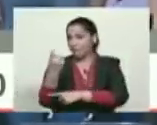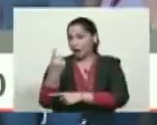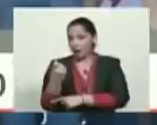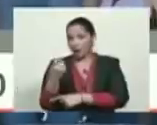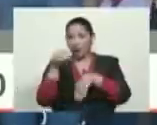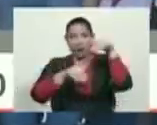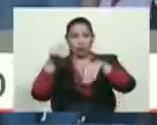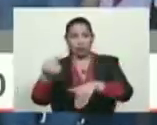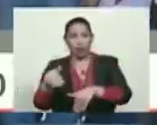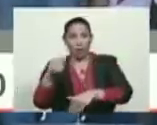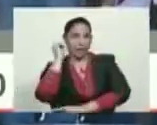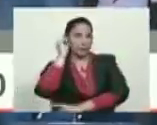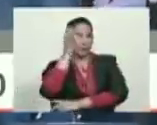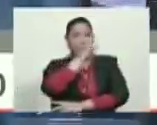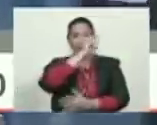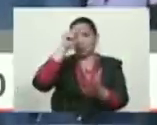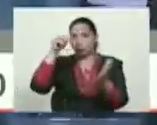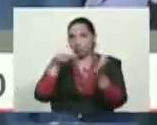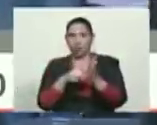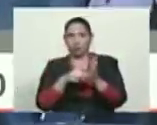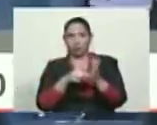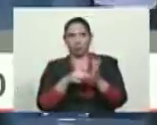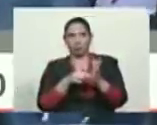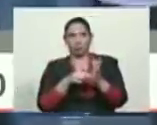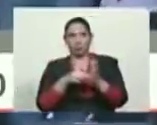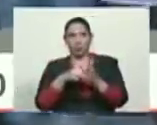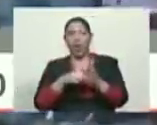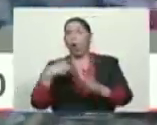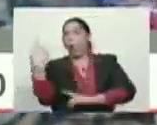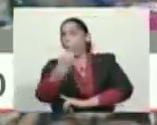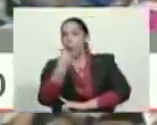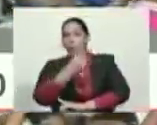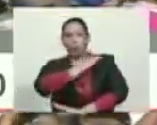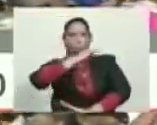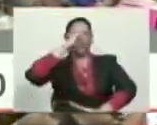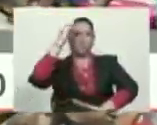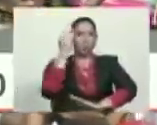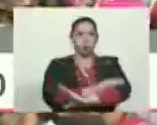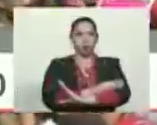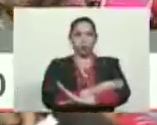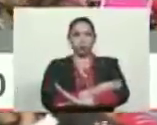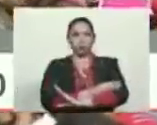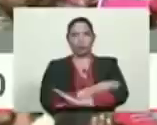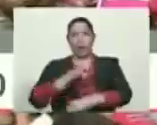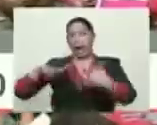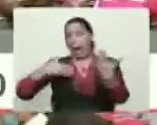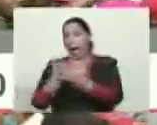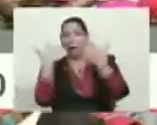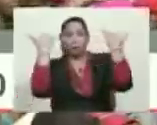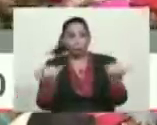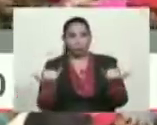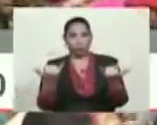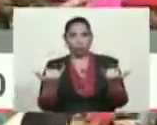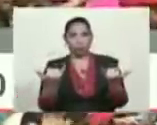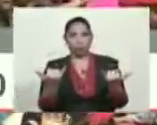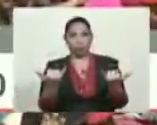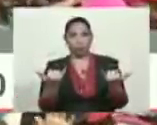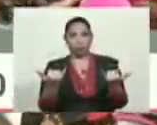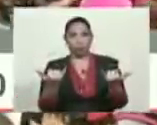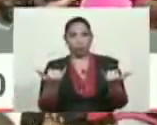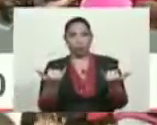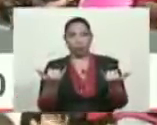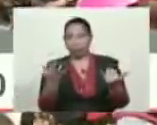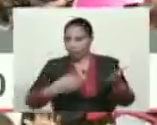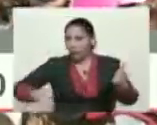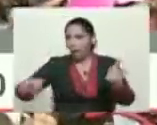las elecciones de la Asamblea Nacional, porque es el único poder que hasta ahora no se ha sido